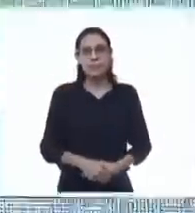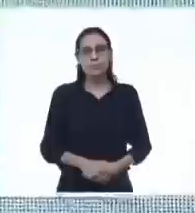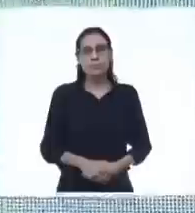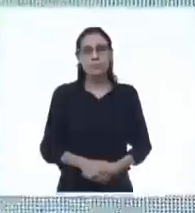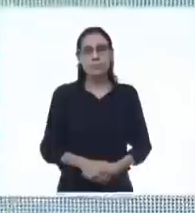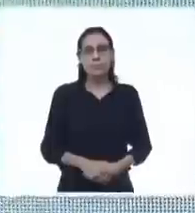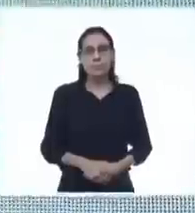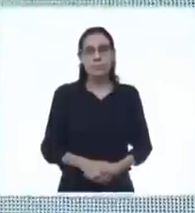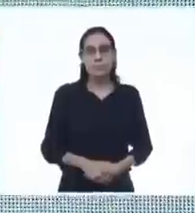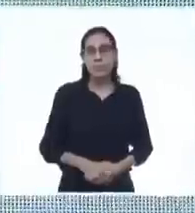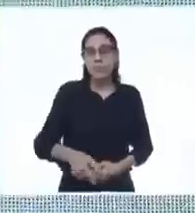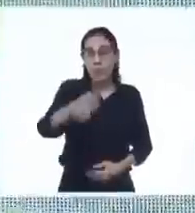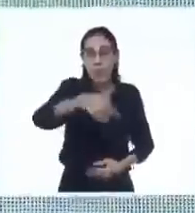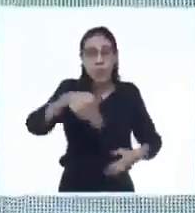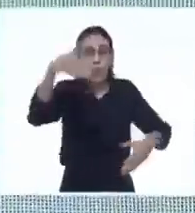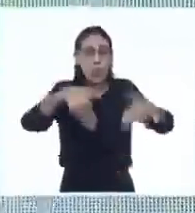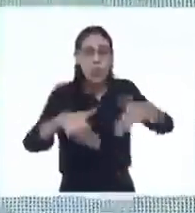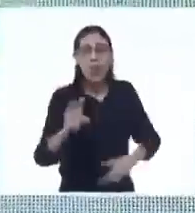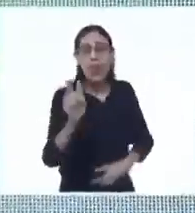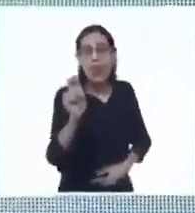votaran por quien votaran,